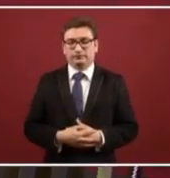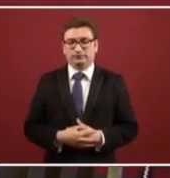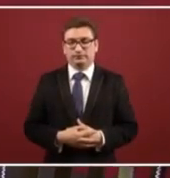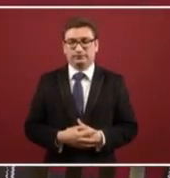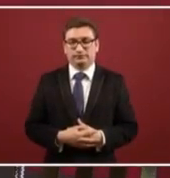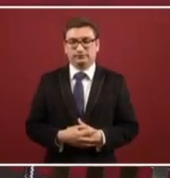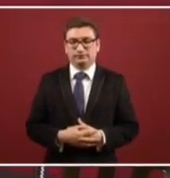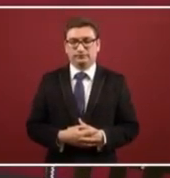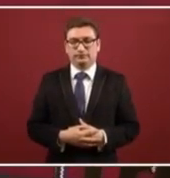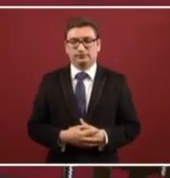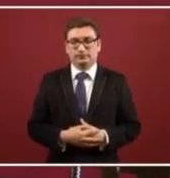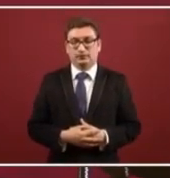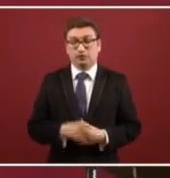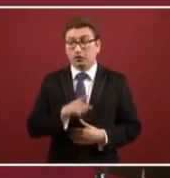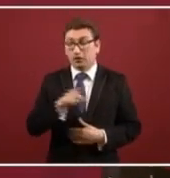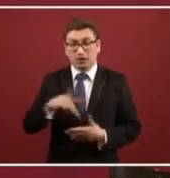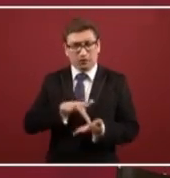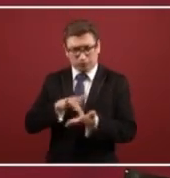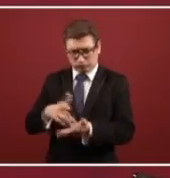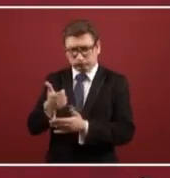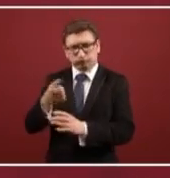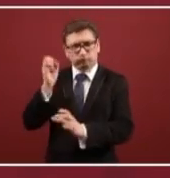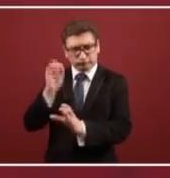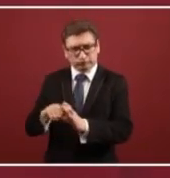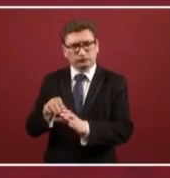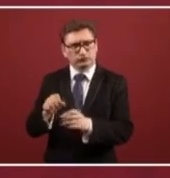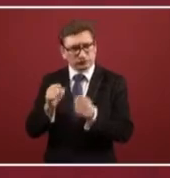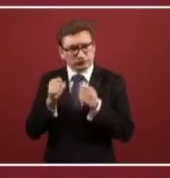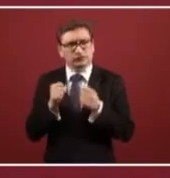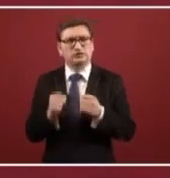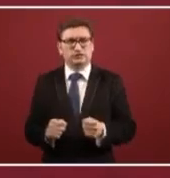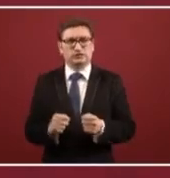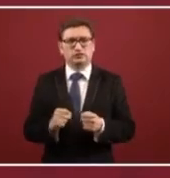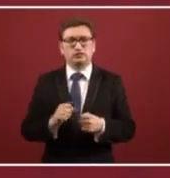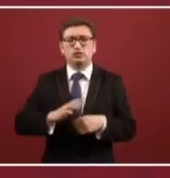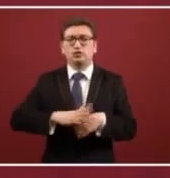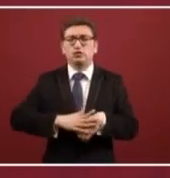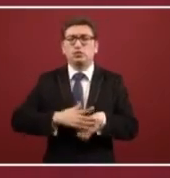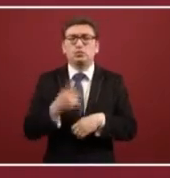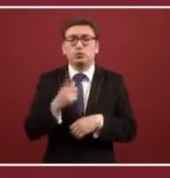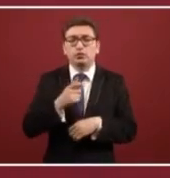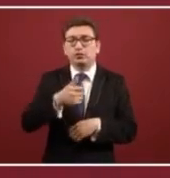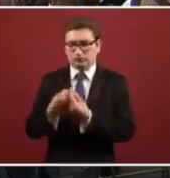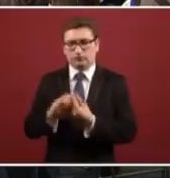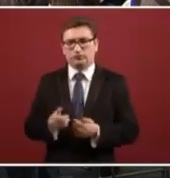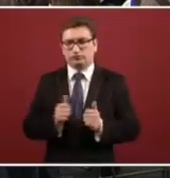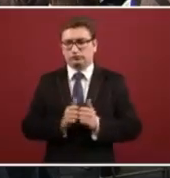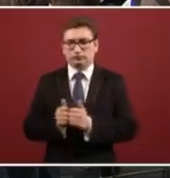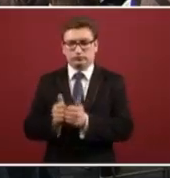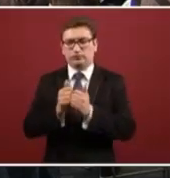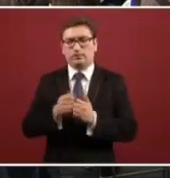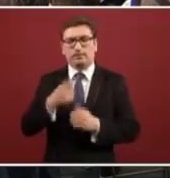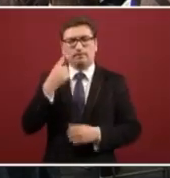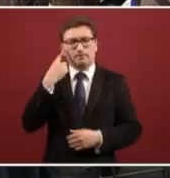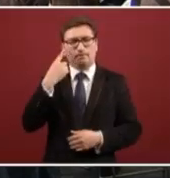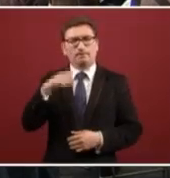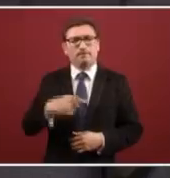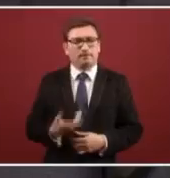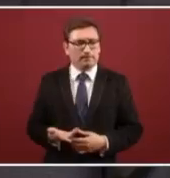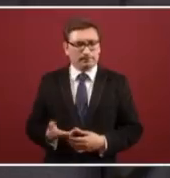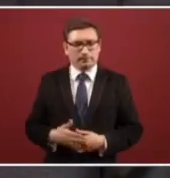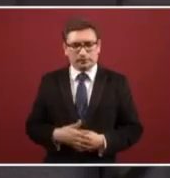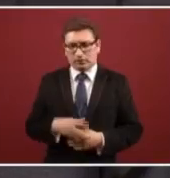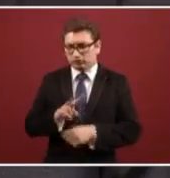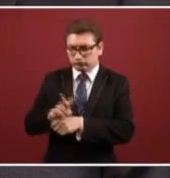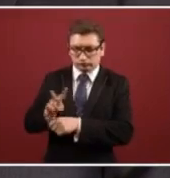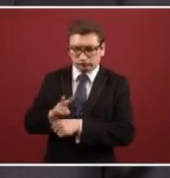motivo para que no les llegue el apoyo porque va personalizado. En otros temas, el mandatario señaló que hoy o